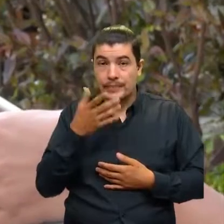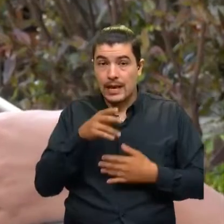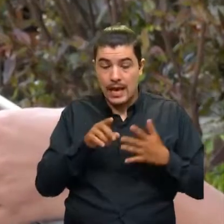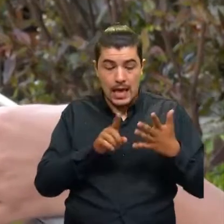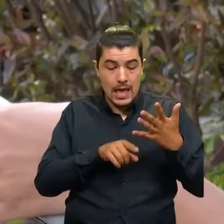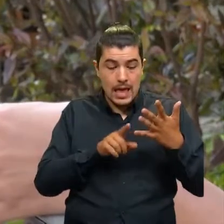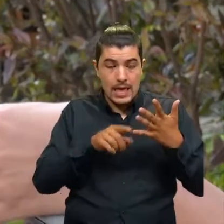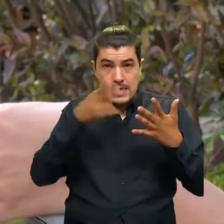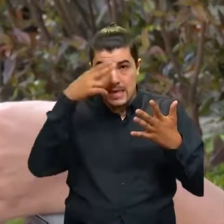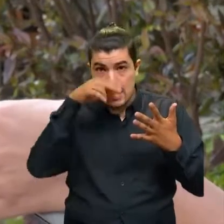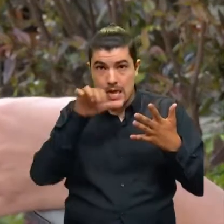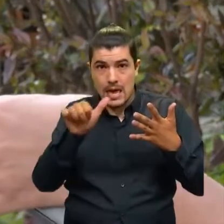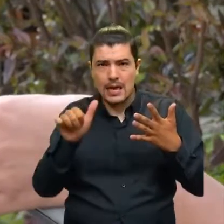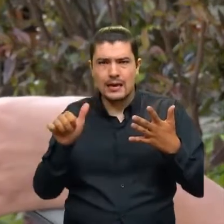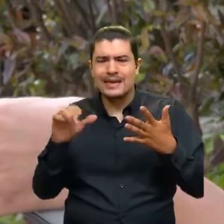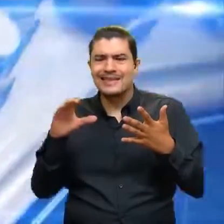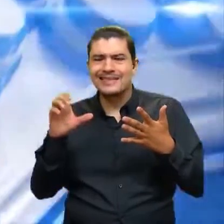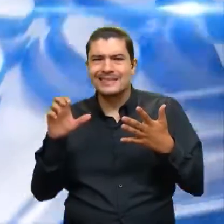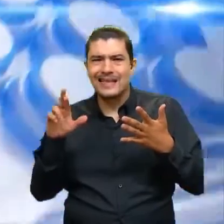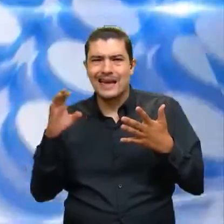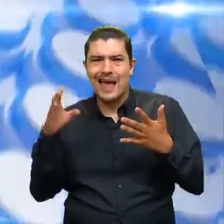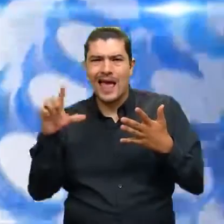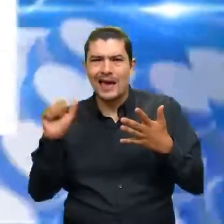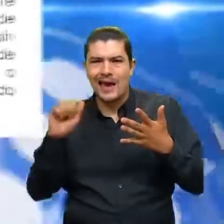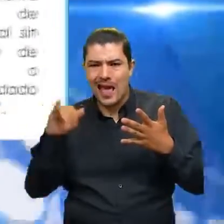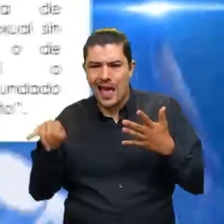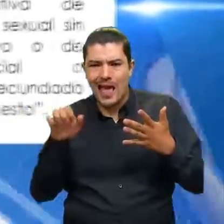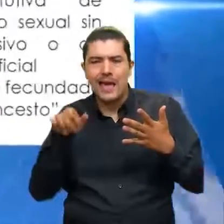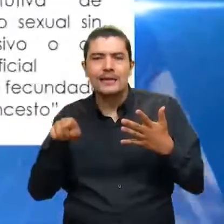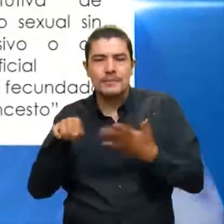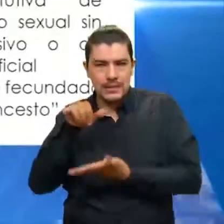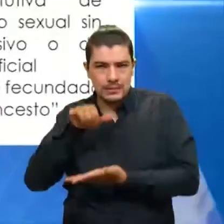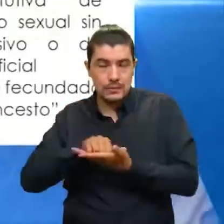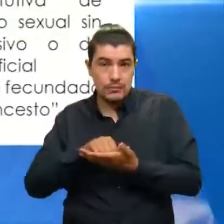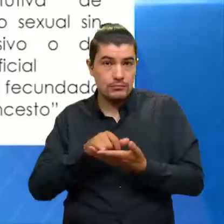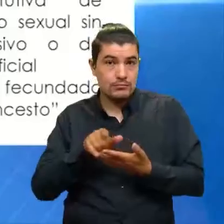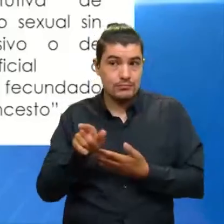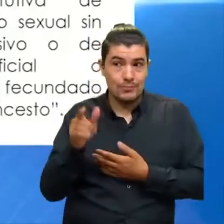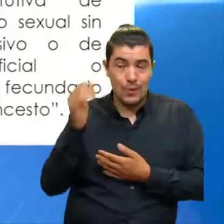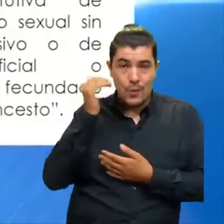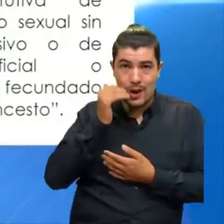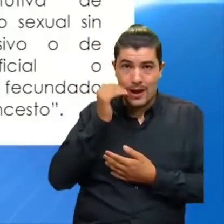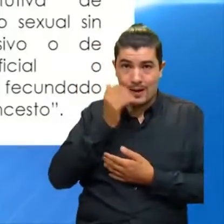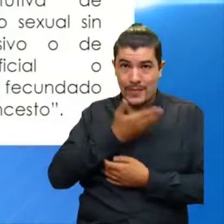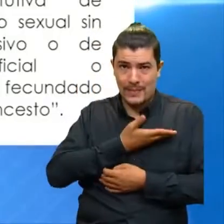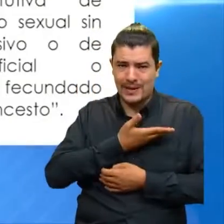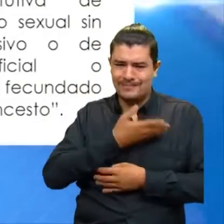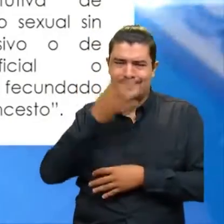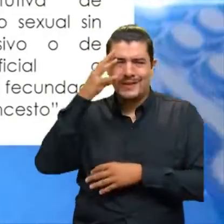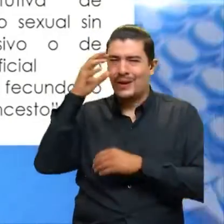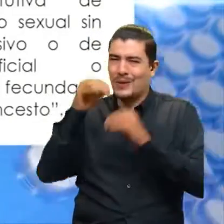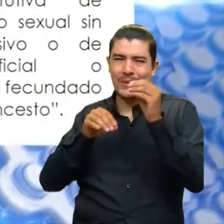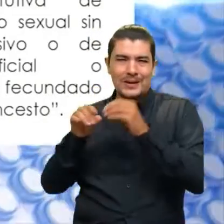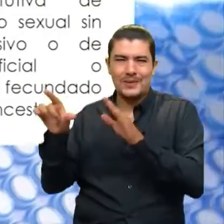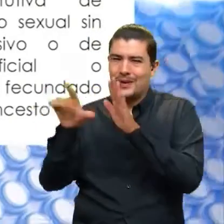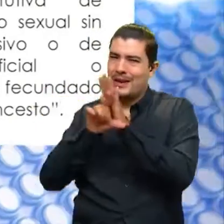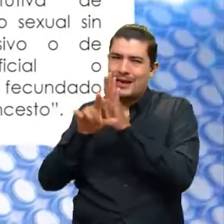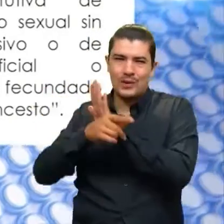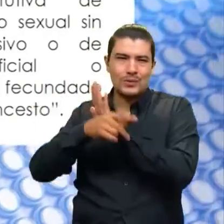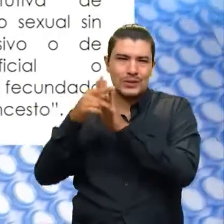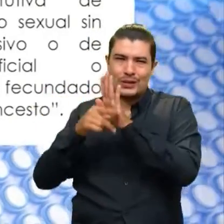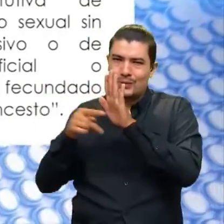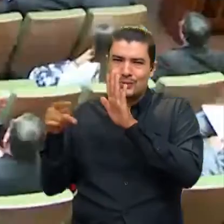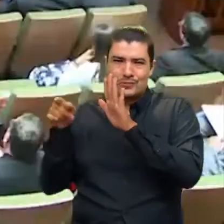también me hicieron un cerclaje, por lo mismo. Janet rechaza la ley del aborto que la Corte Constitucional aprobó recientemente hasta la